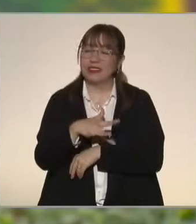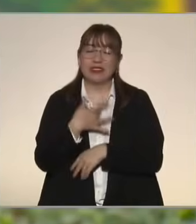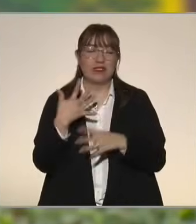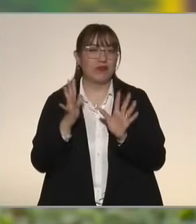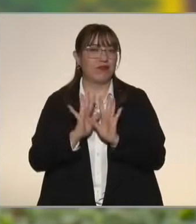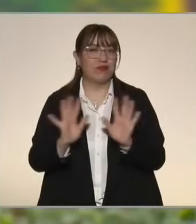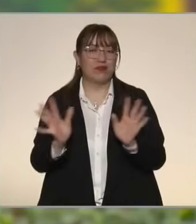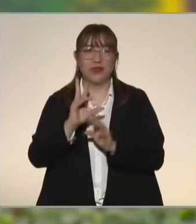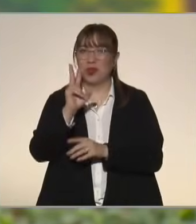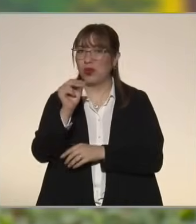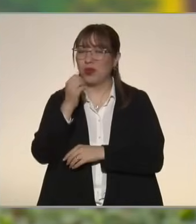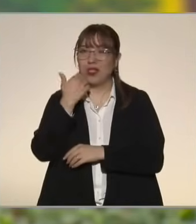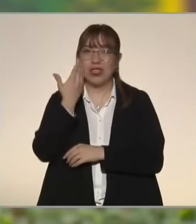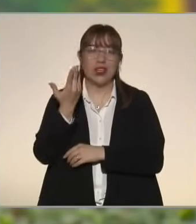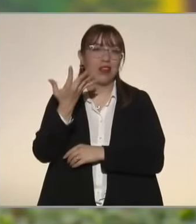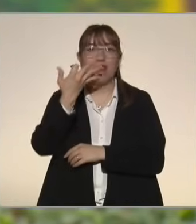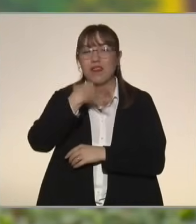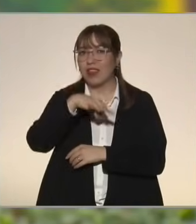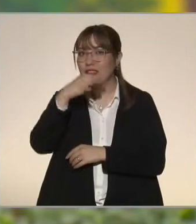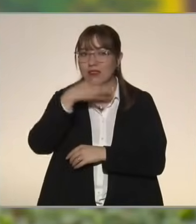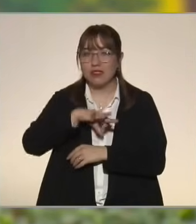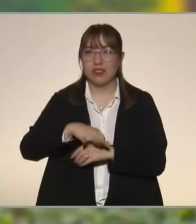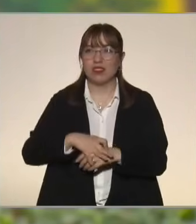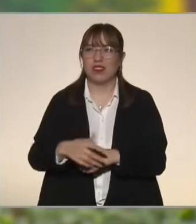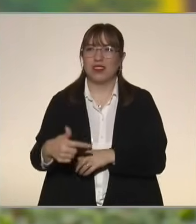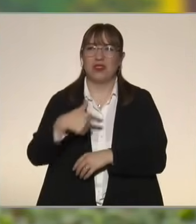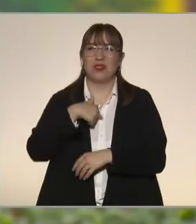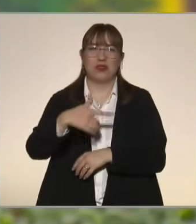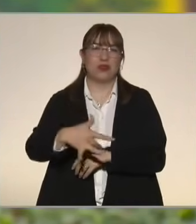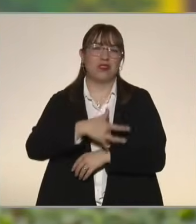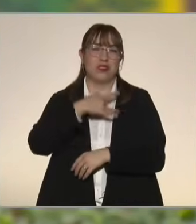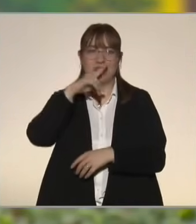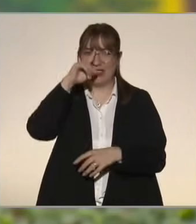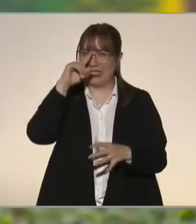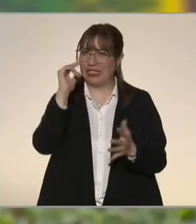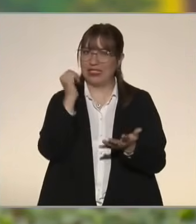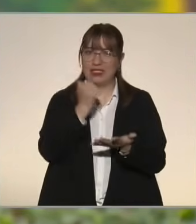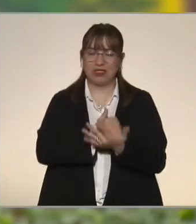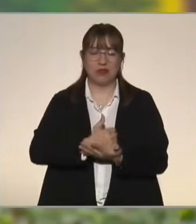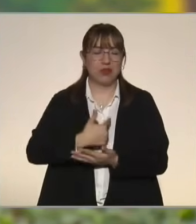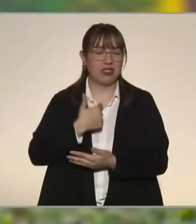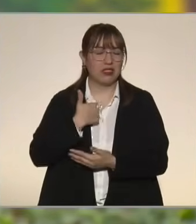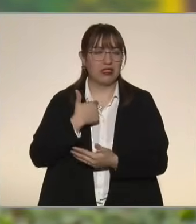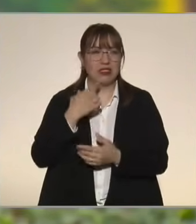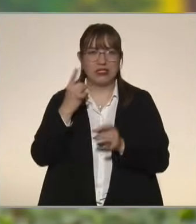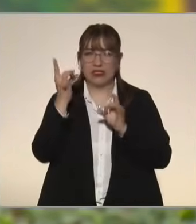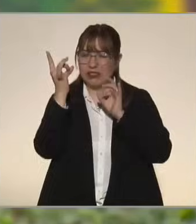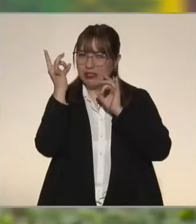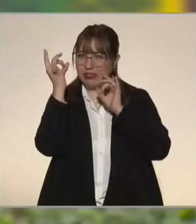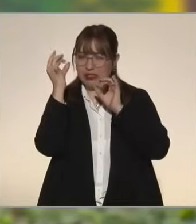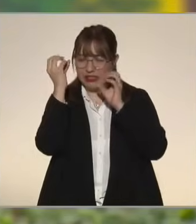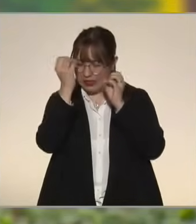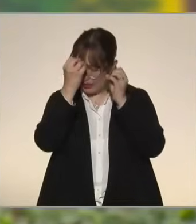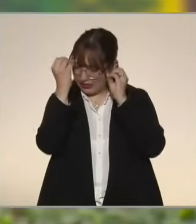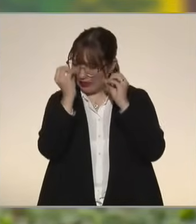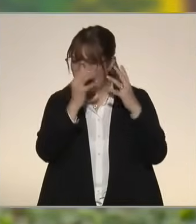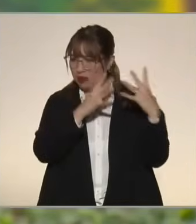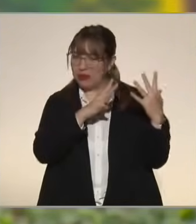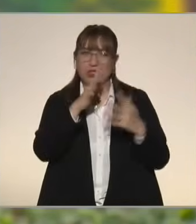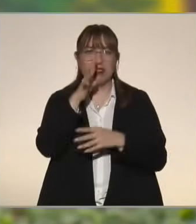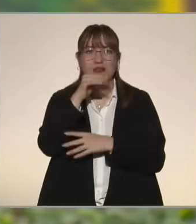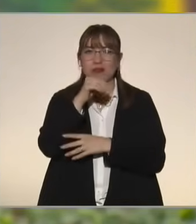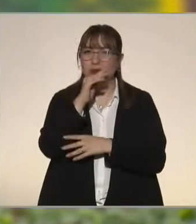y principalmente para mí, como fue algo muy traumante, no lograba yo superarlo. Siempre estaba llorando,